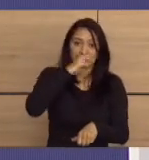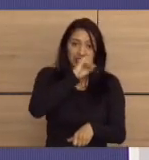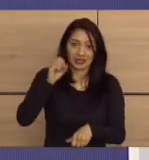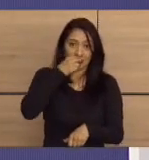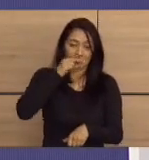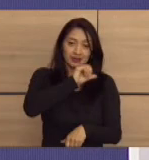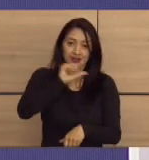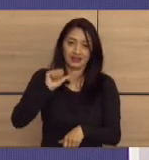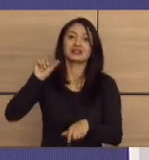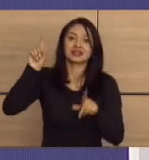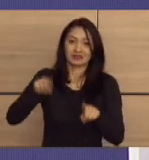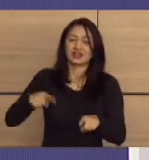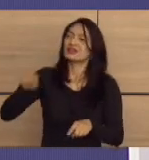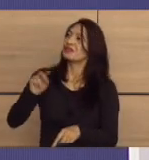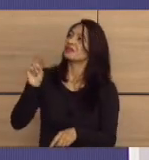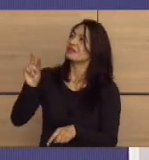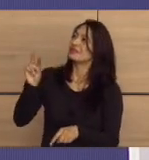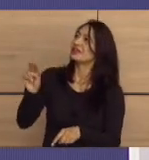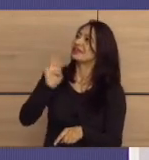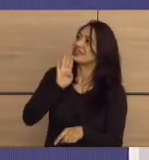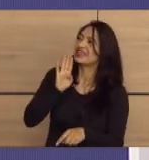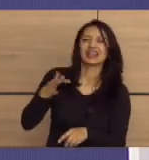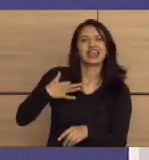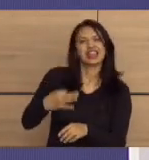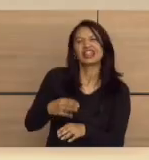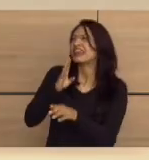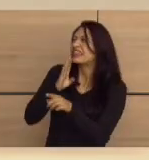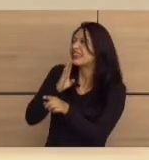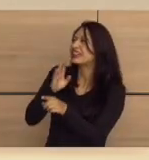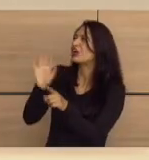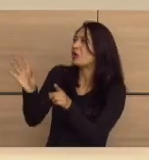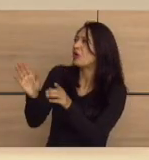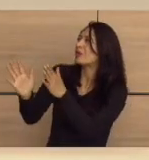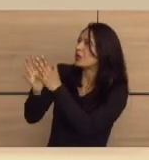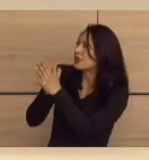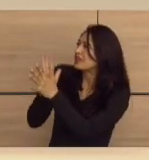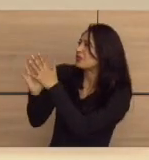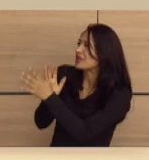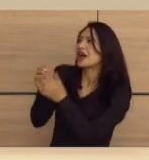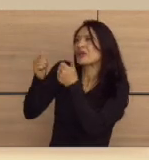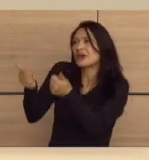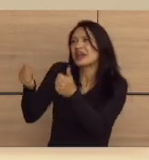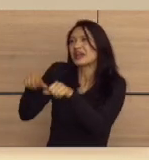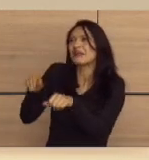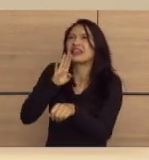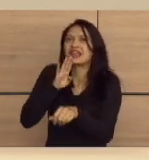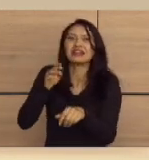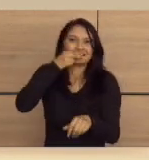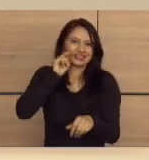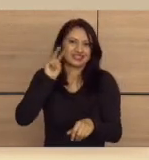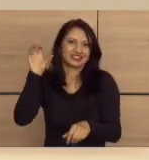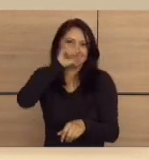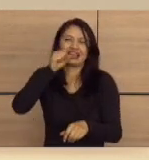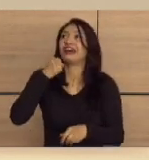tomado como referentes de ética de ese tipo de personajes, que son los ganadores